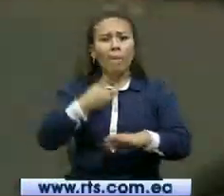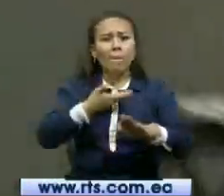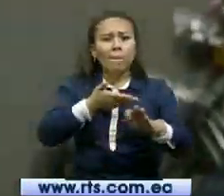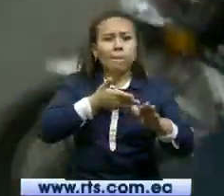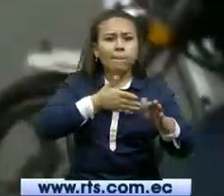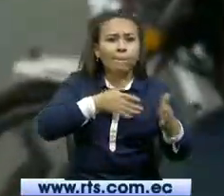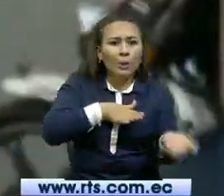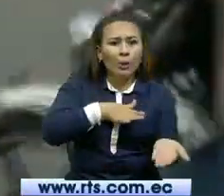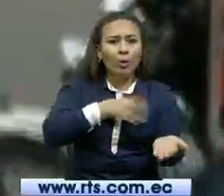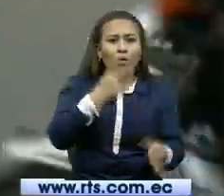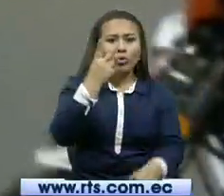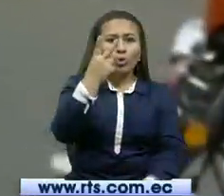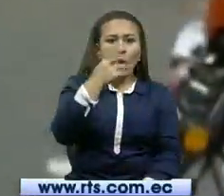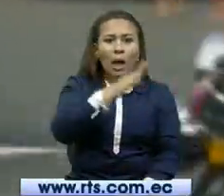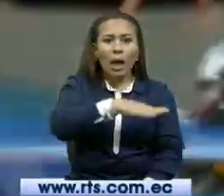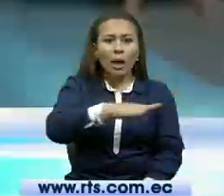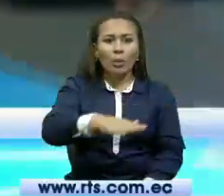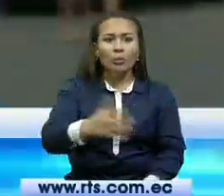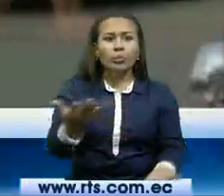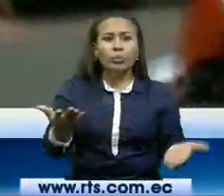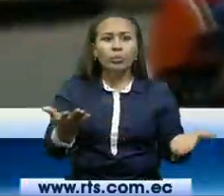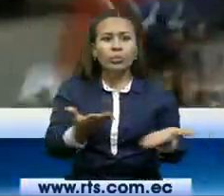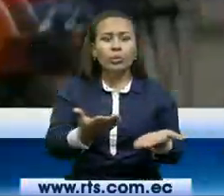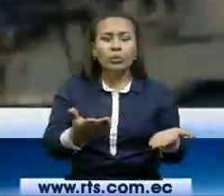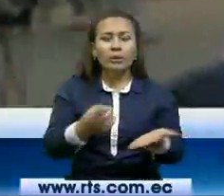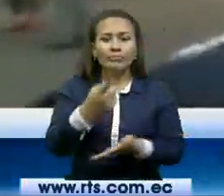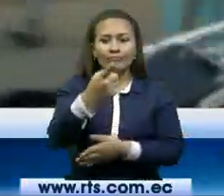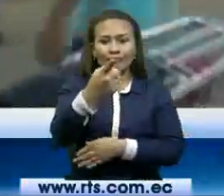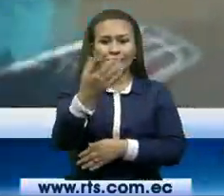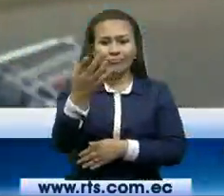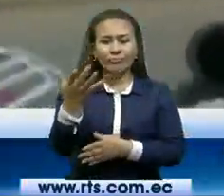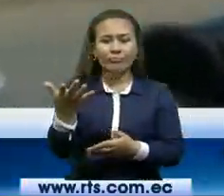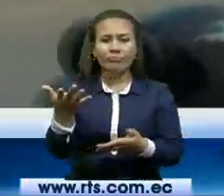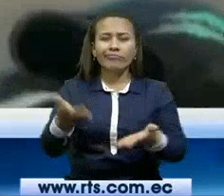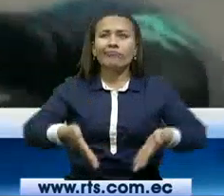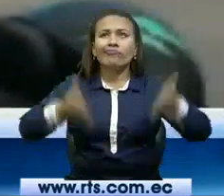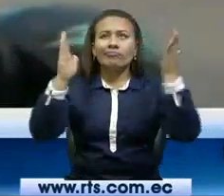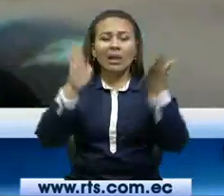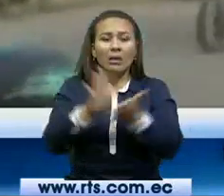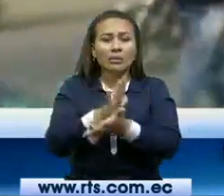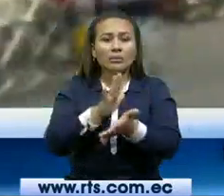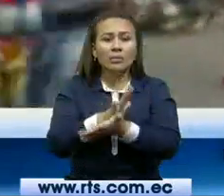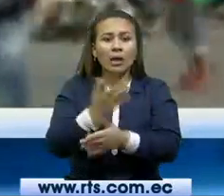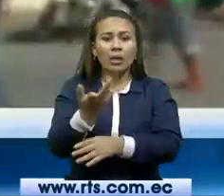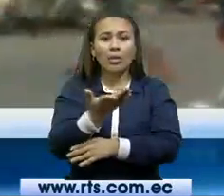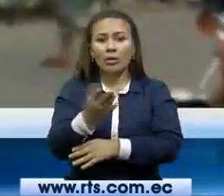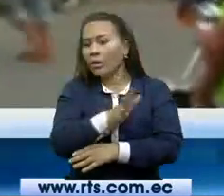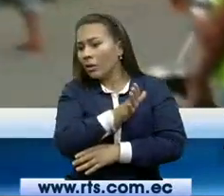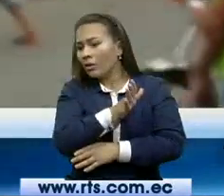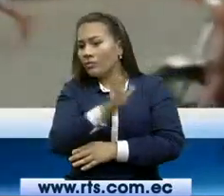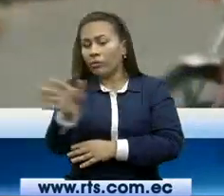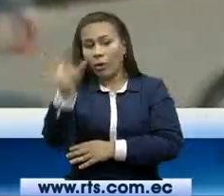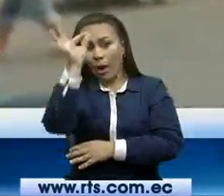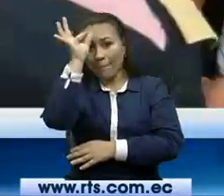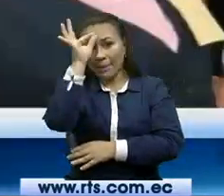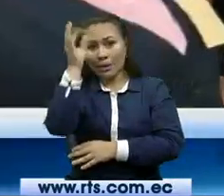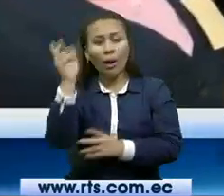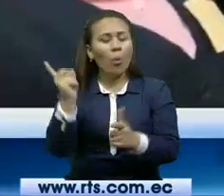al menos dos alumnas de un establecimiento educativo a la sala de emergencias de un hospital del Cantón